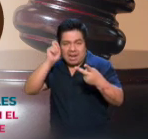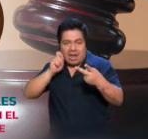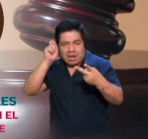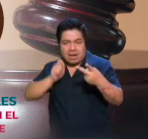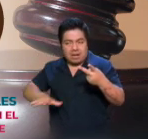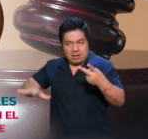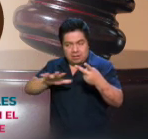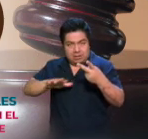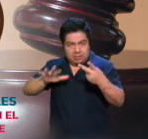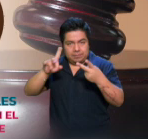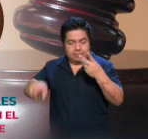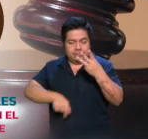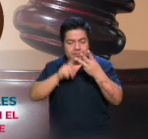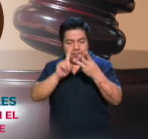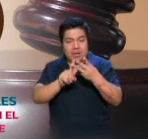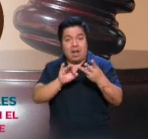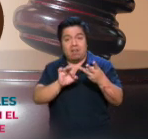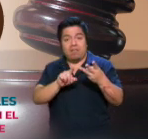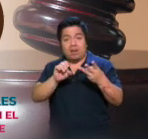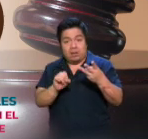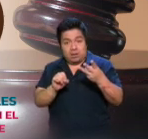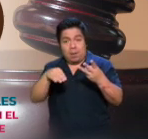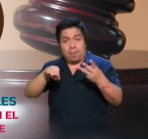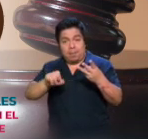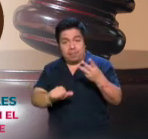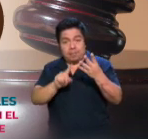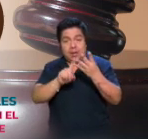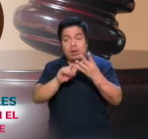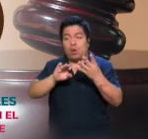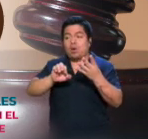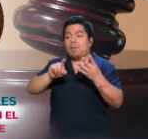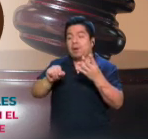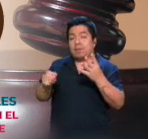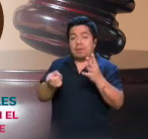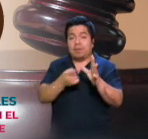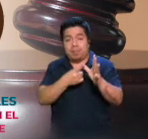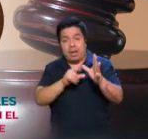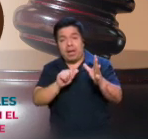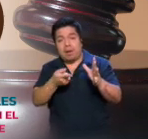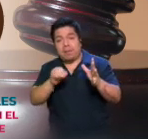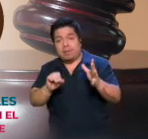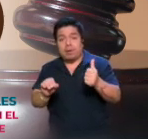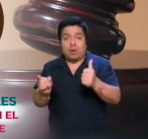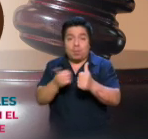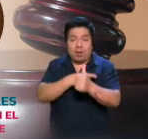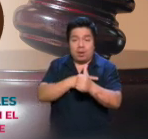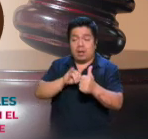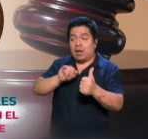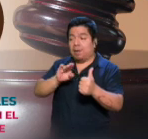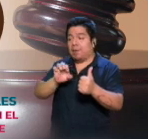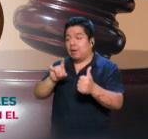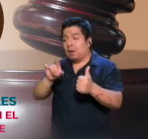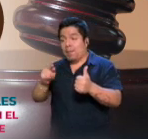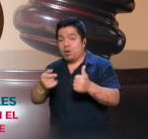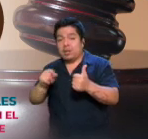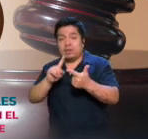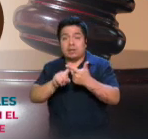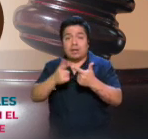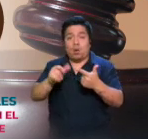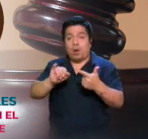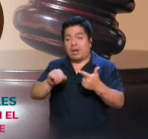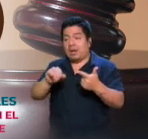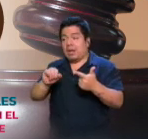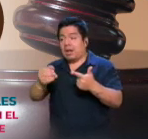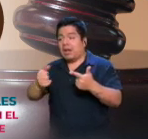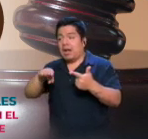las y los ministros, Alfredo Gutiérrez Ortiz Mena, Jorge Mario Pardo Rebolledo, Alberto Pérez Dayán, Javier Lainez Potisek, Juan Luis